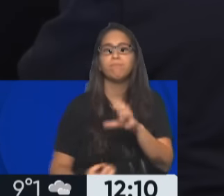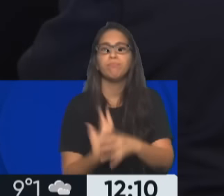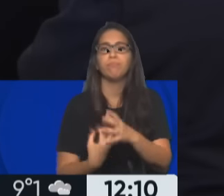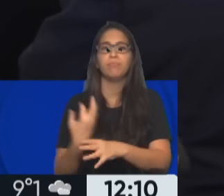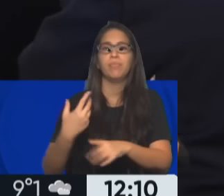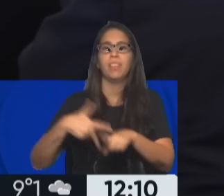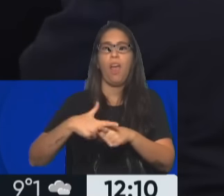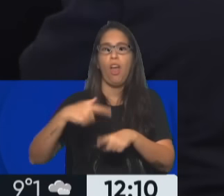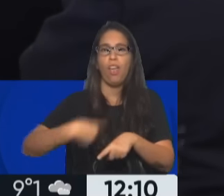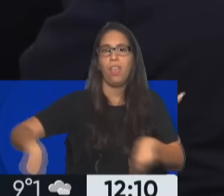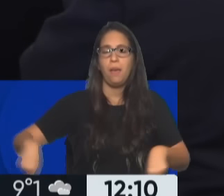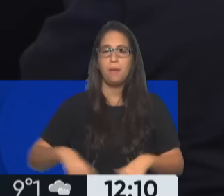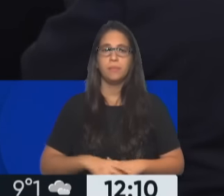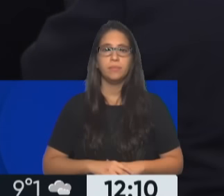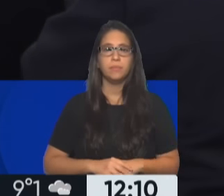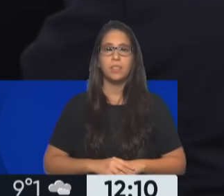tecnológica.